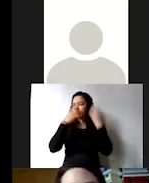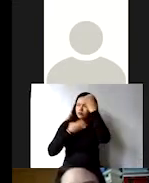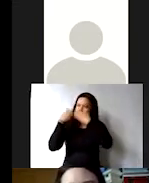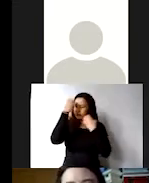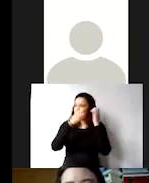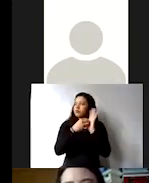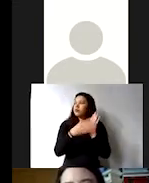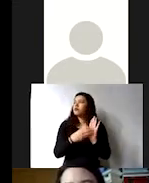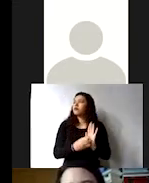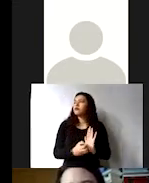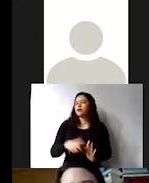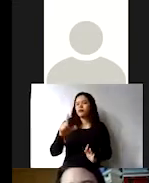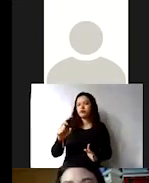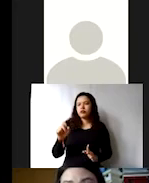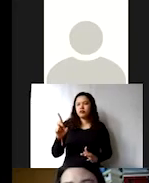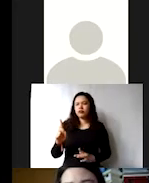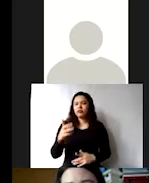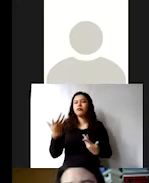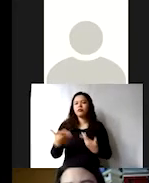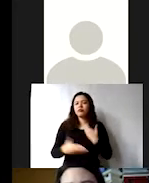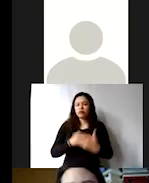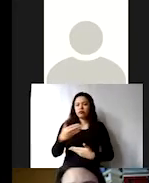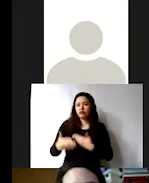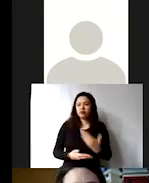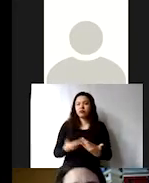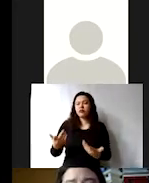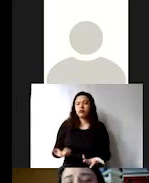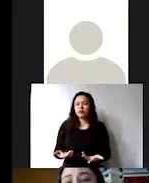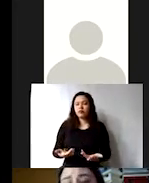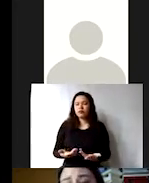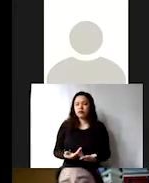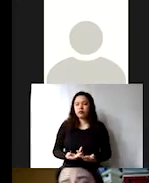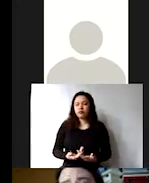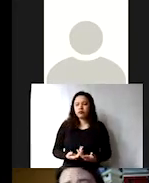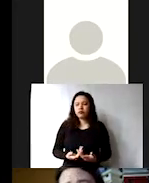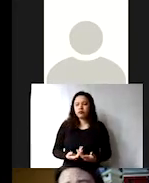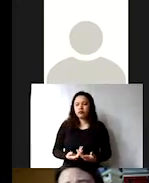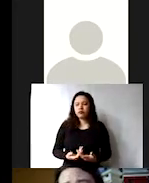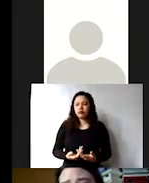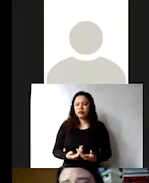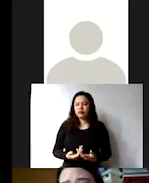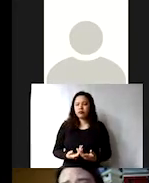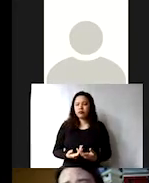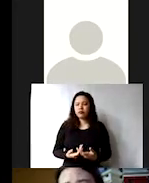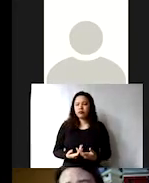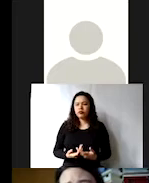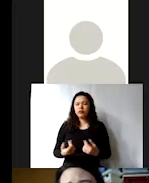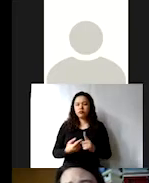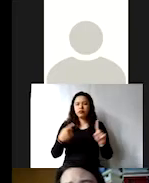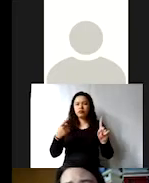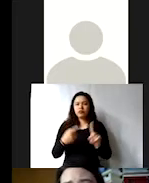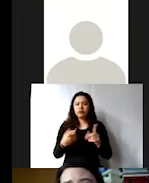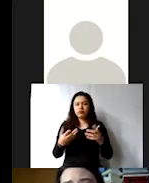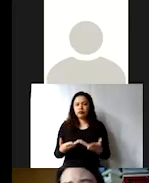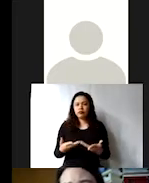2030. Hay procesos que sí buscan de manera muy puntual, que a diferencia que lo que ha pasado con otros